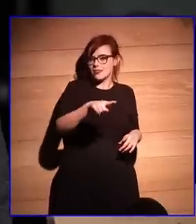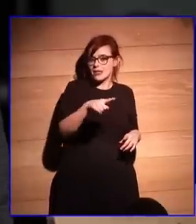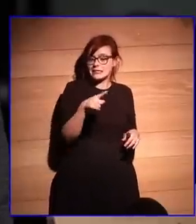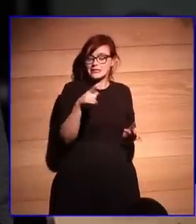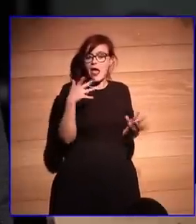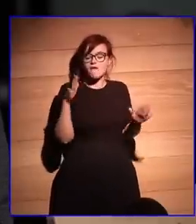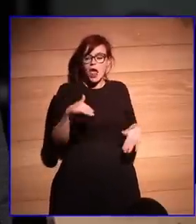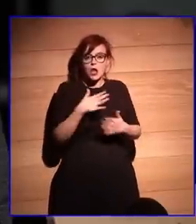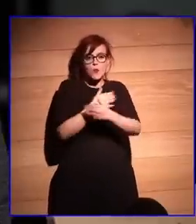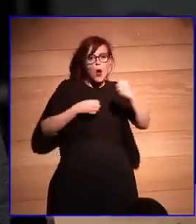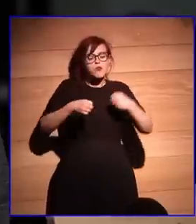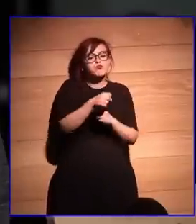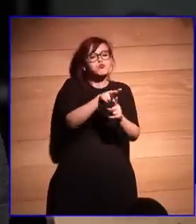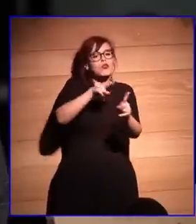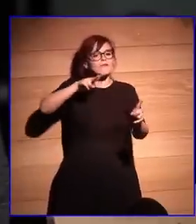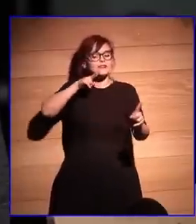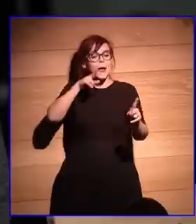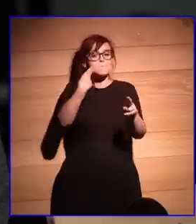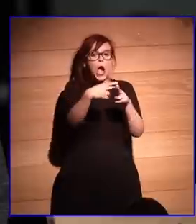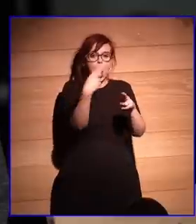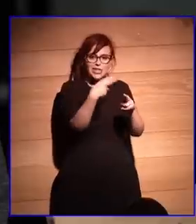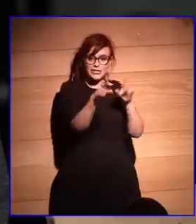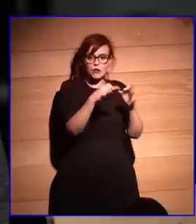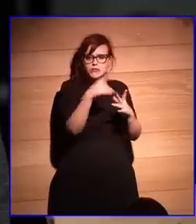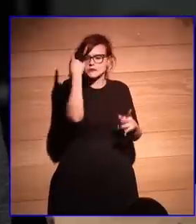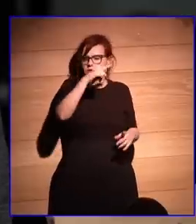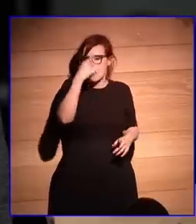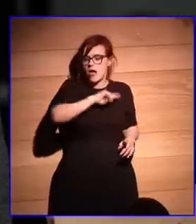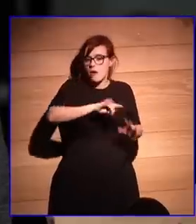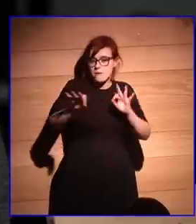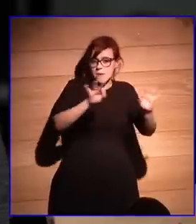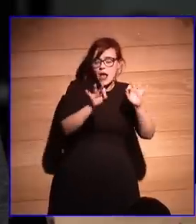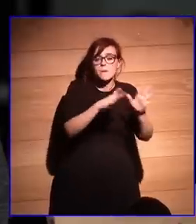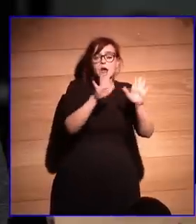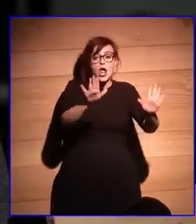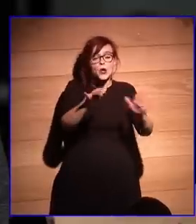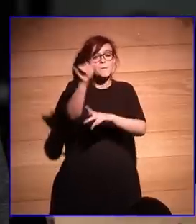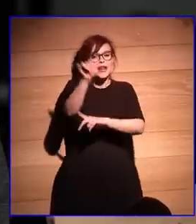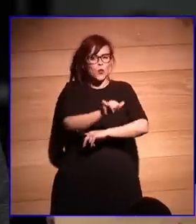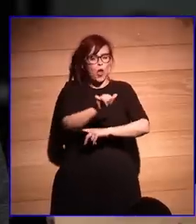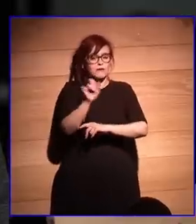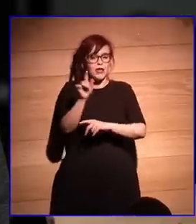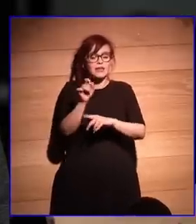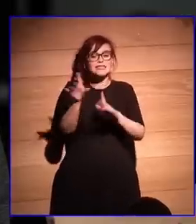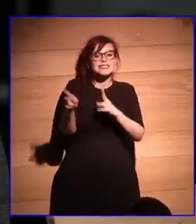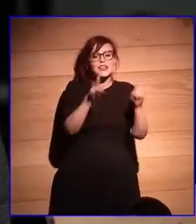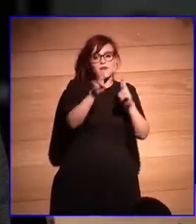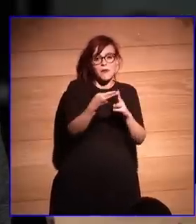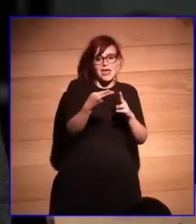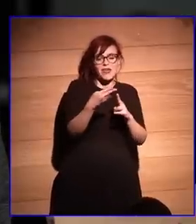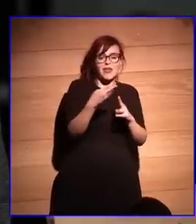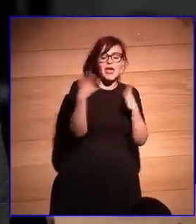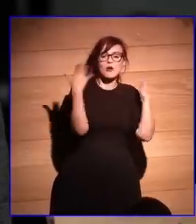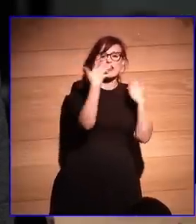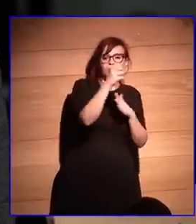que encarnan visiones políticas de forma completamente consciente. En el caso, en cambio, de estas películas, muchas veces de serie B, de los años 50 o